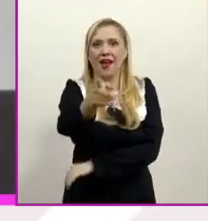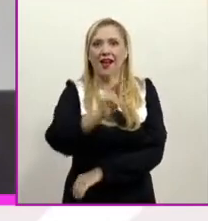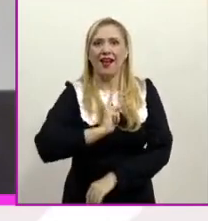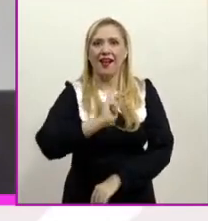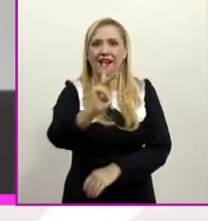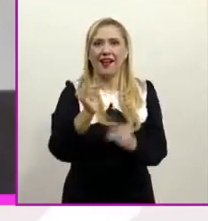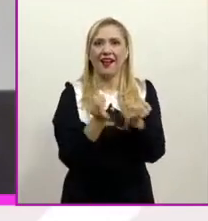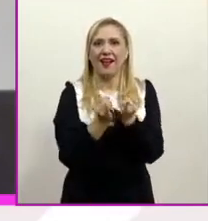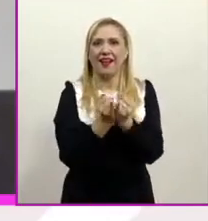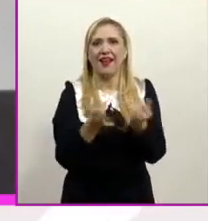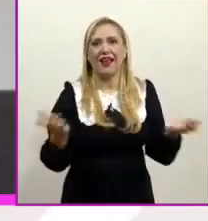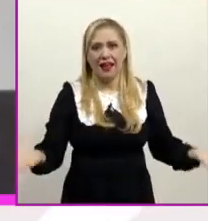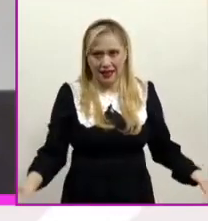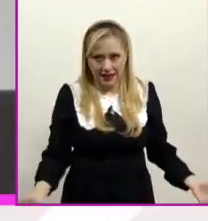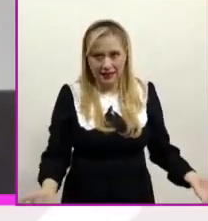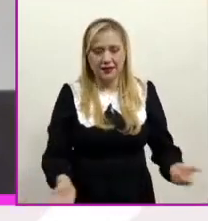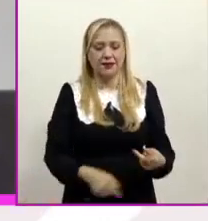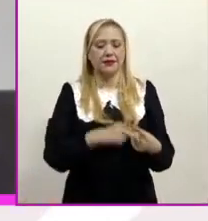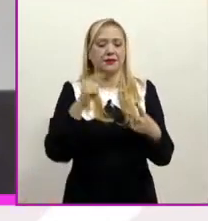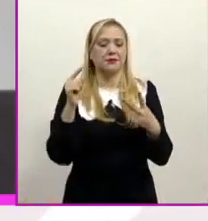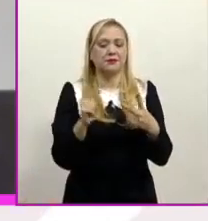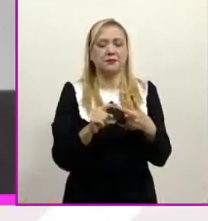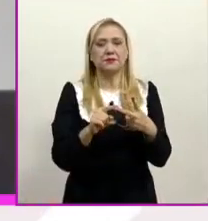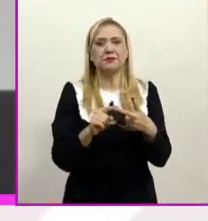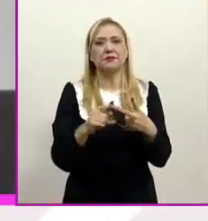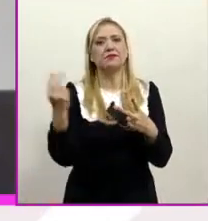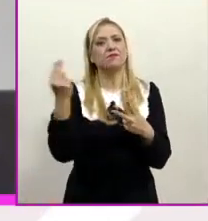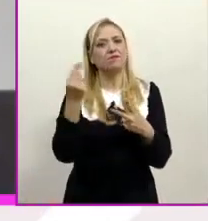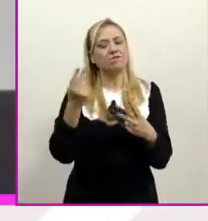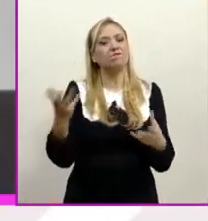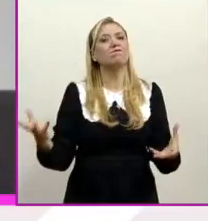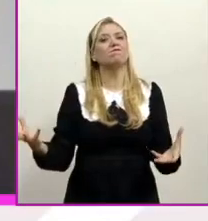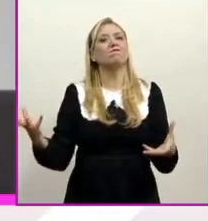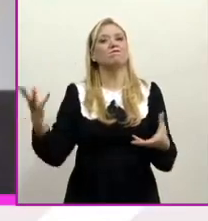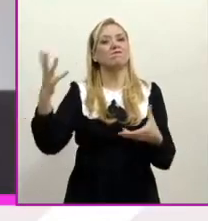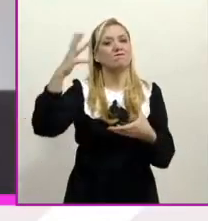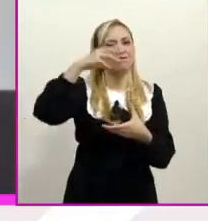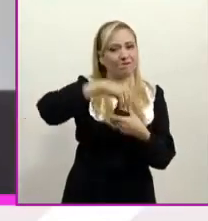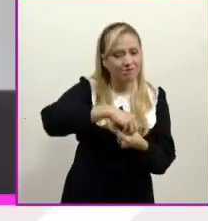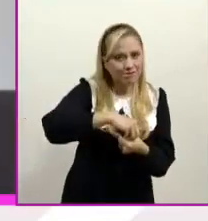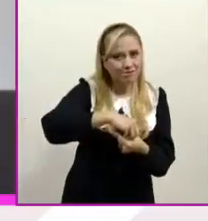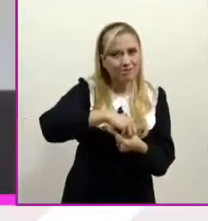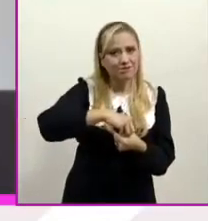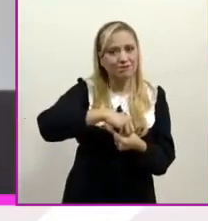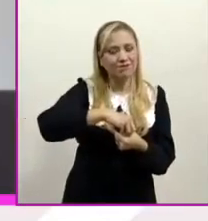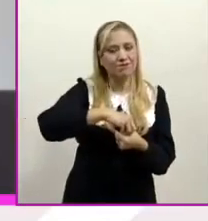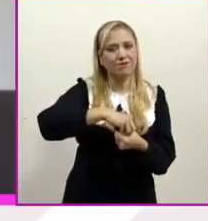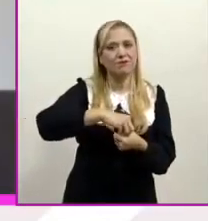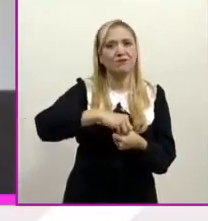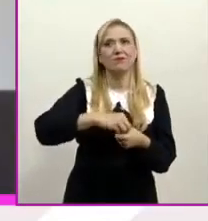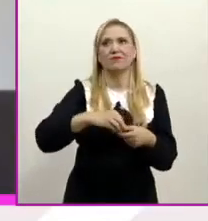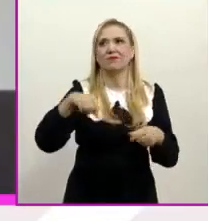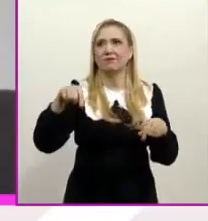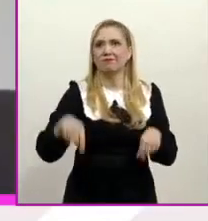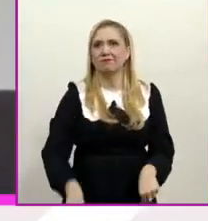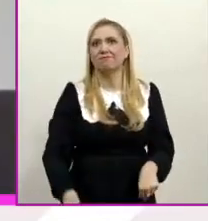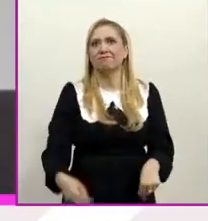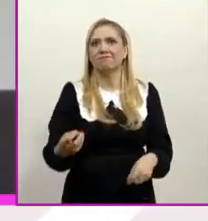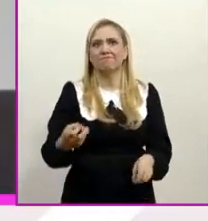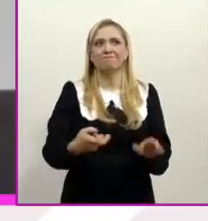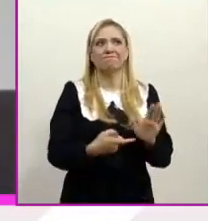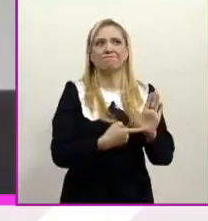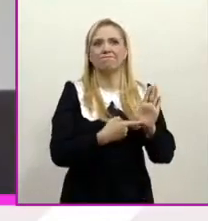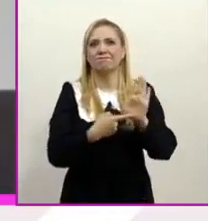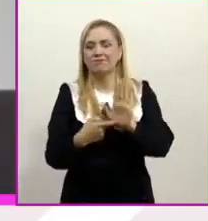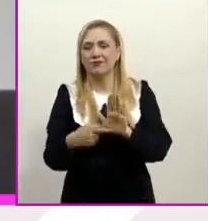un lado. Lo segundo es promover la inclusión en los espacios visibles, es decir,